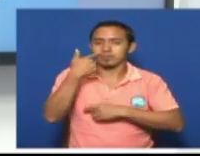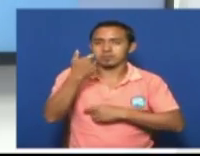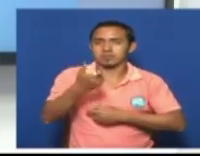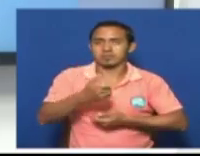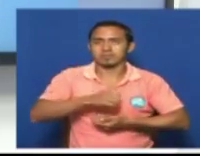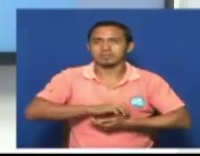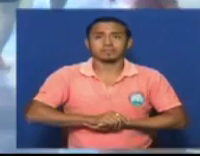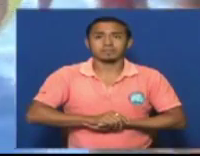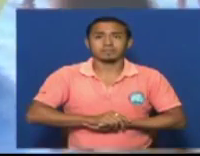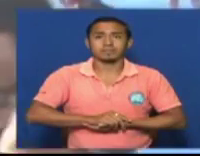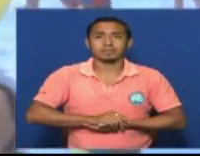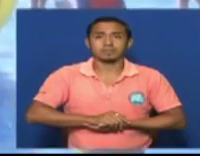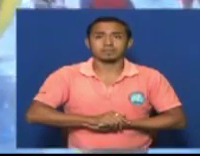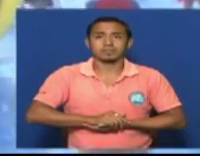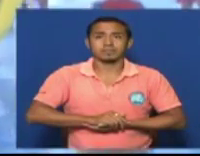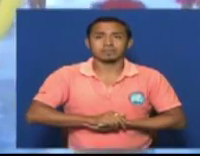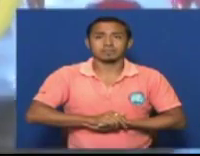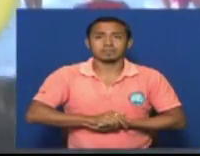cuenta